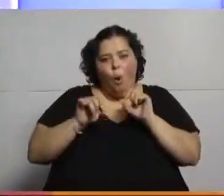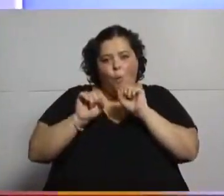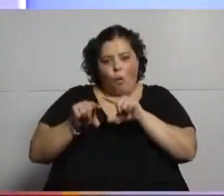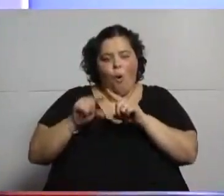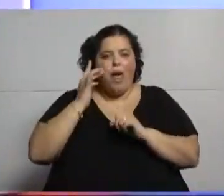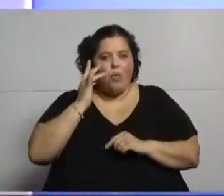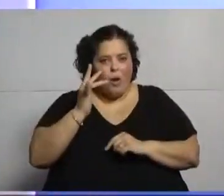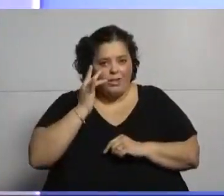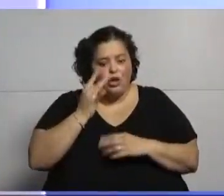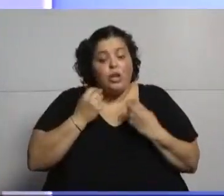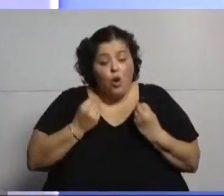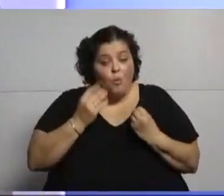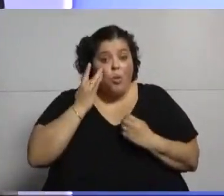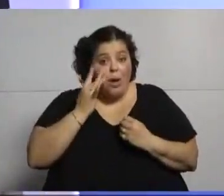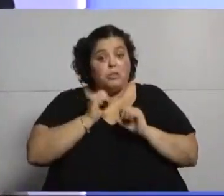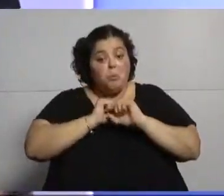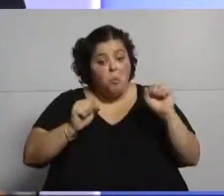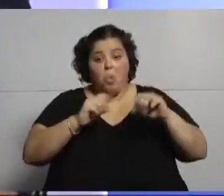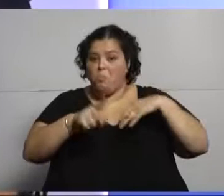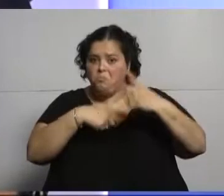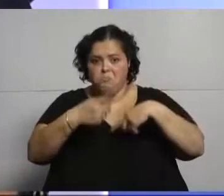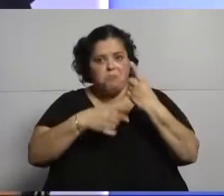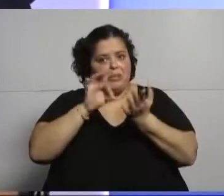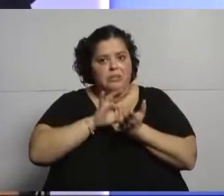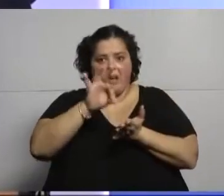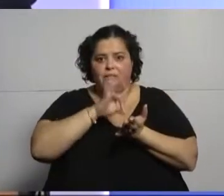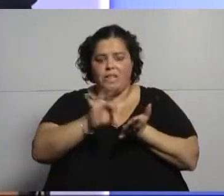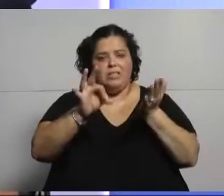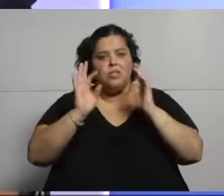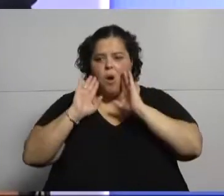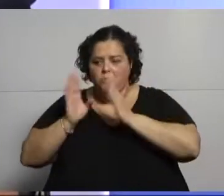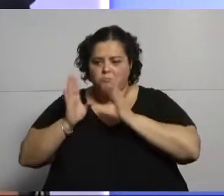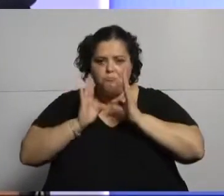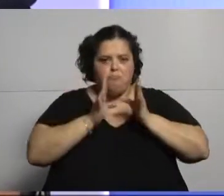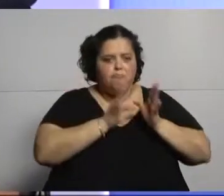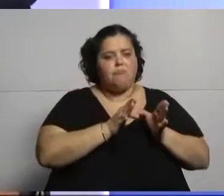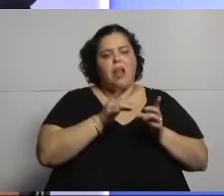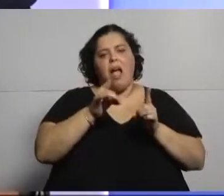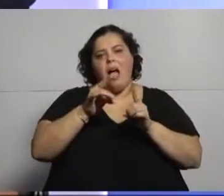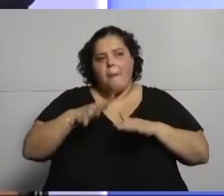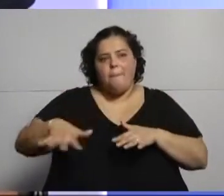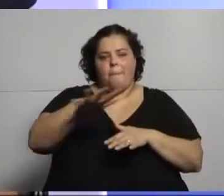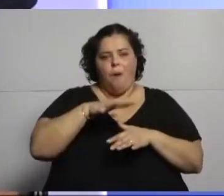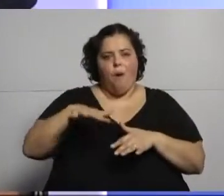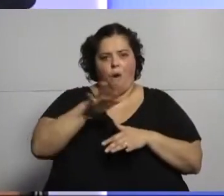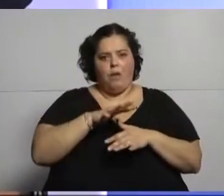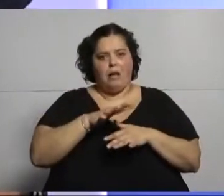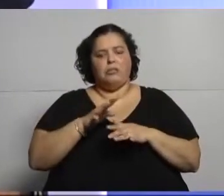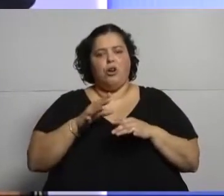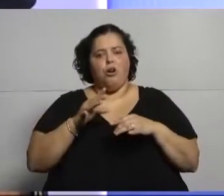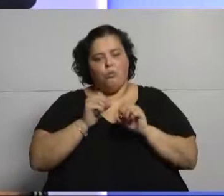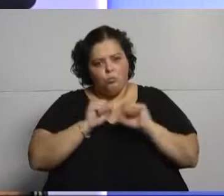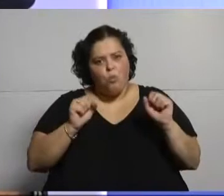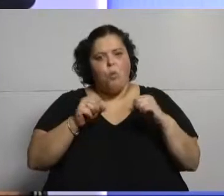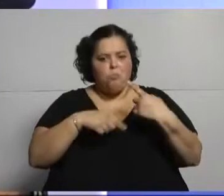de pandemia pudo seguir brindando los servicios y atendiendo a esa población y a veces